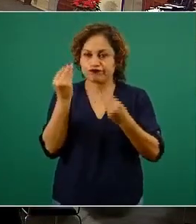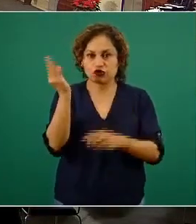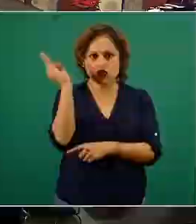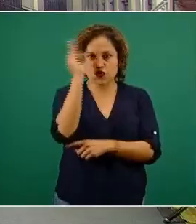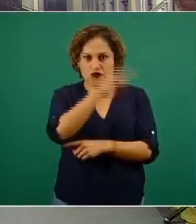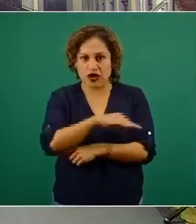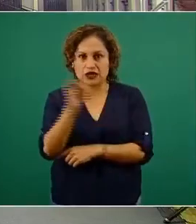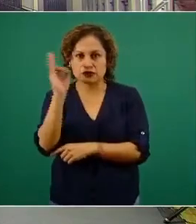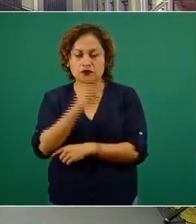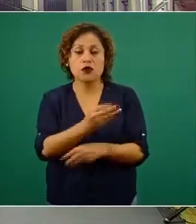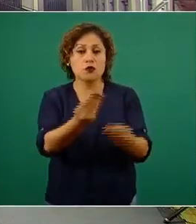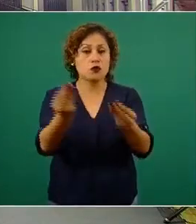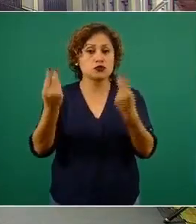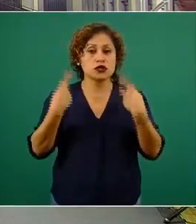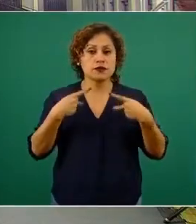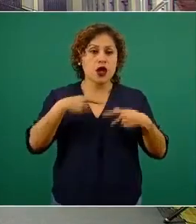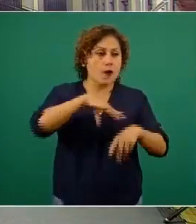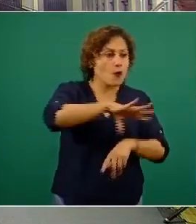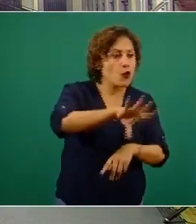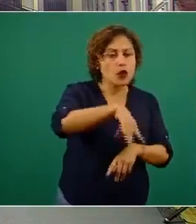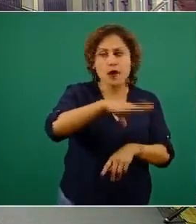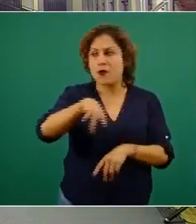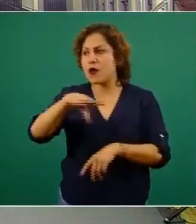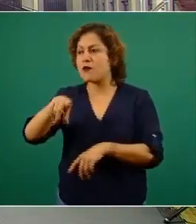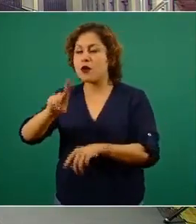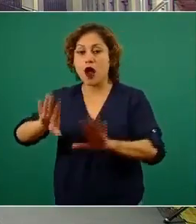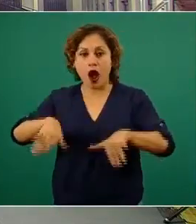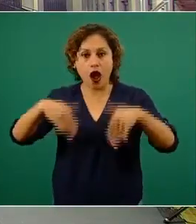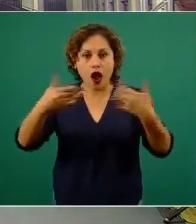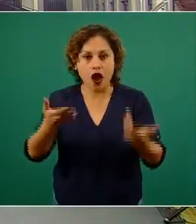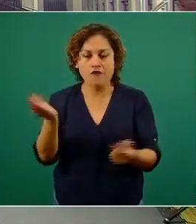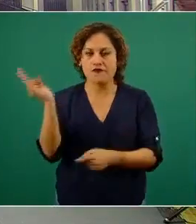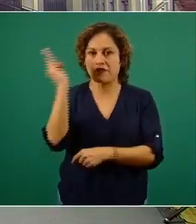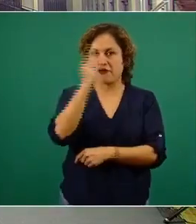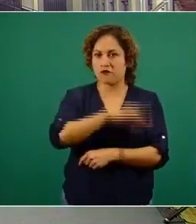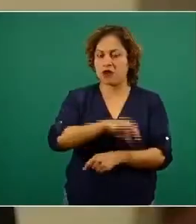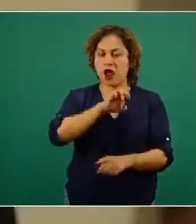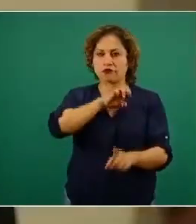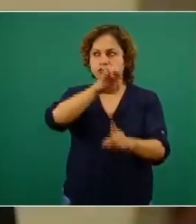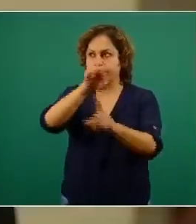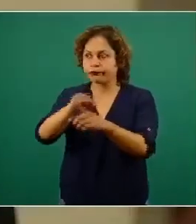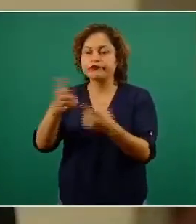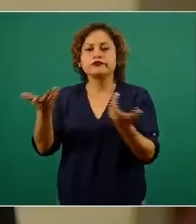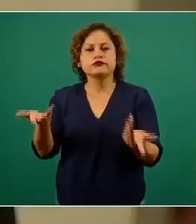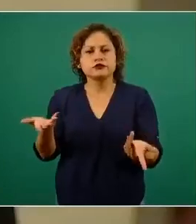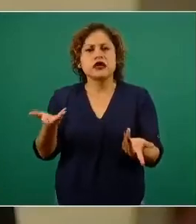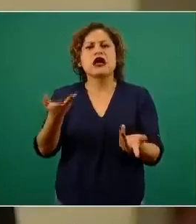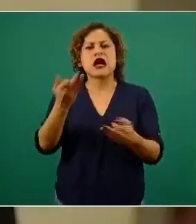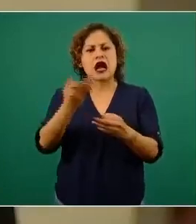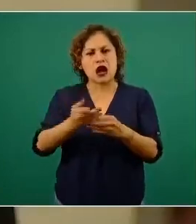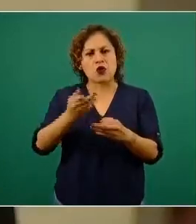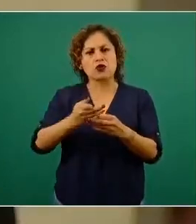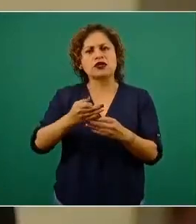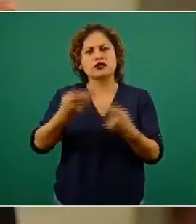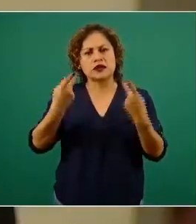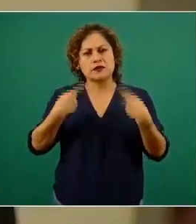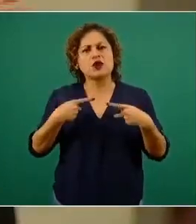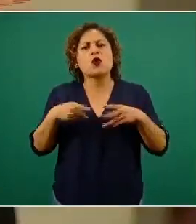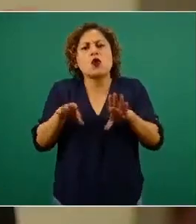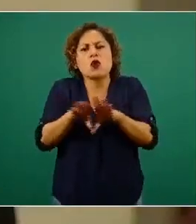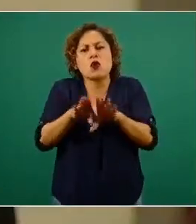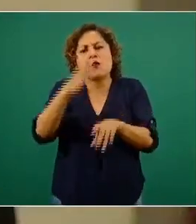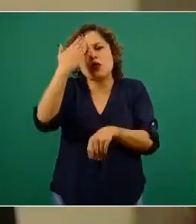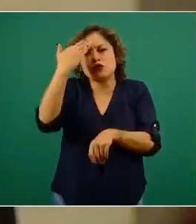están buscando tanques de oxígeno, si hay alguna forma en que se pueda la gente saber dónde tiene si está certificado o